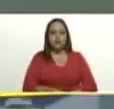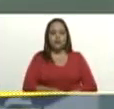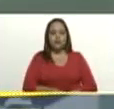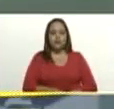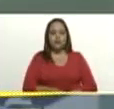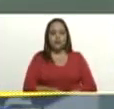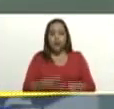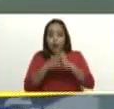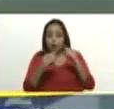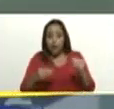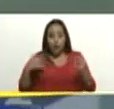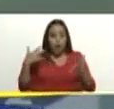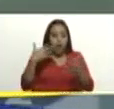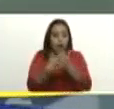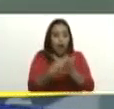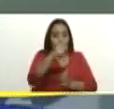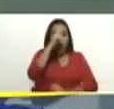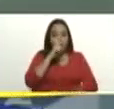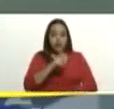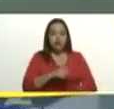Y de todos estos años